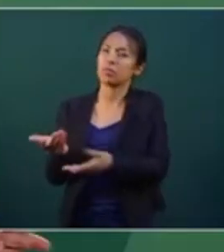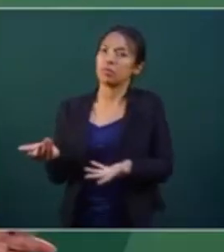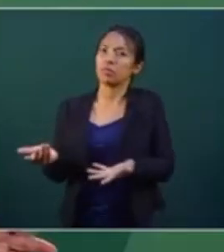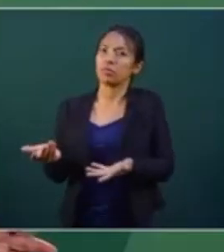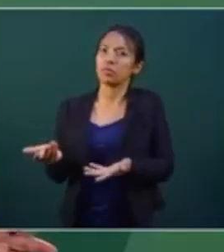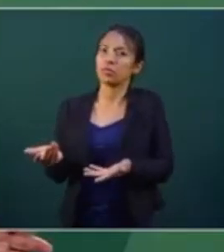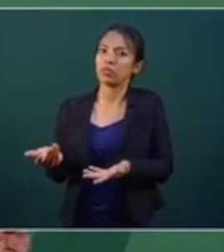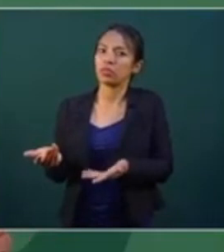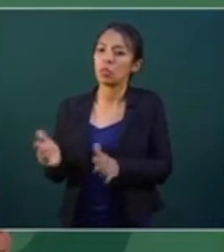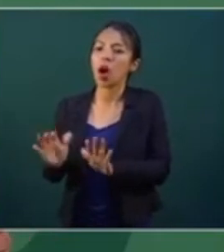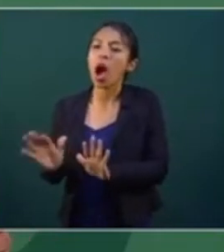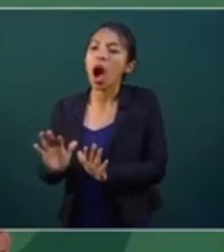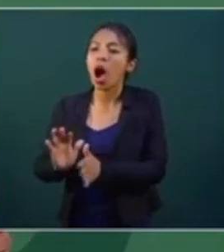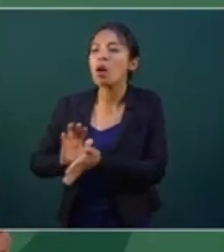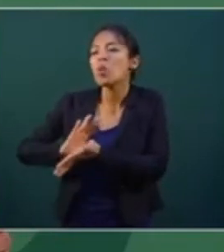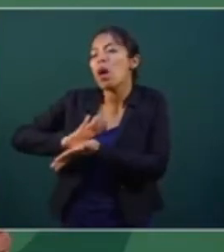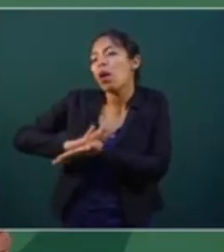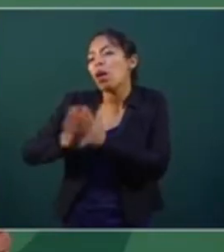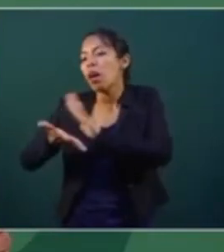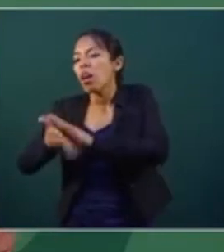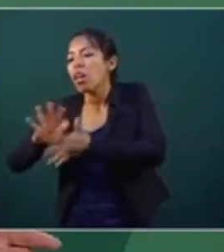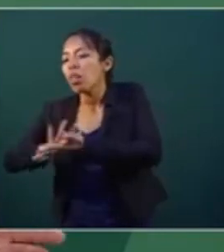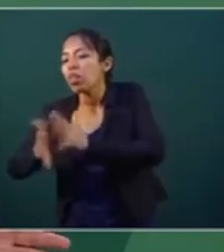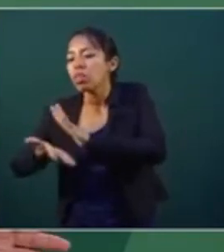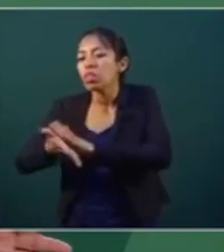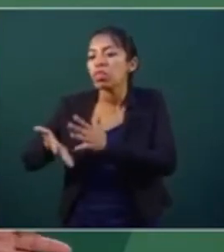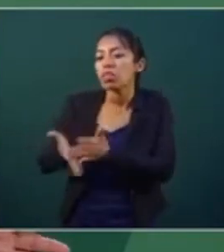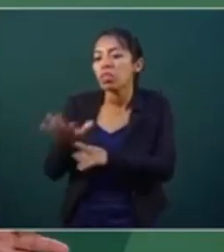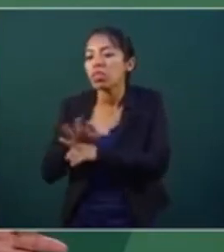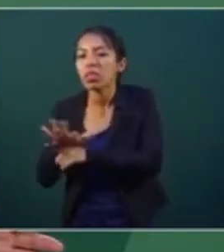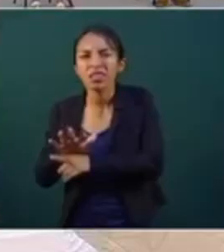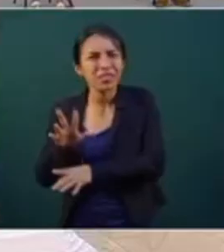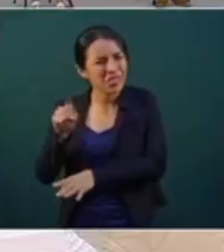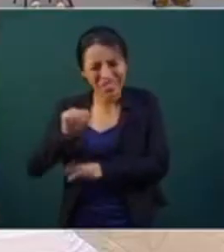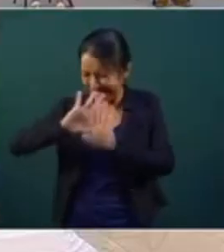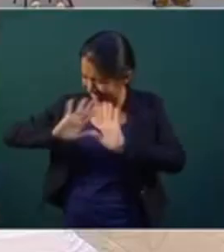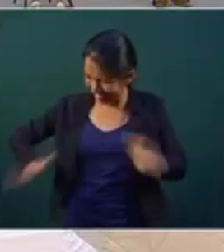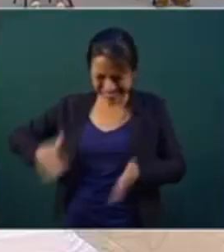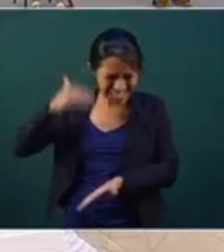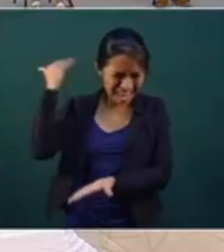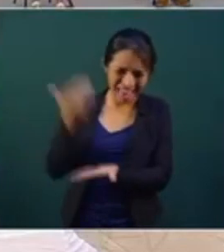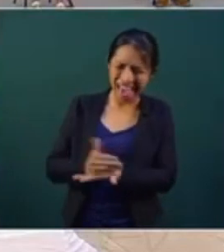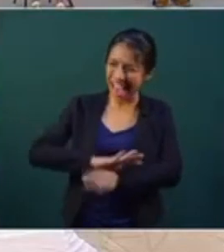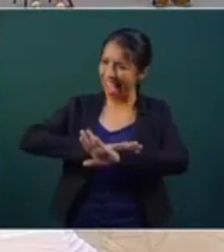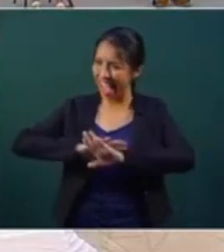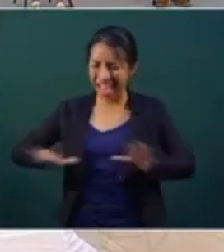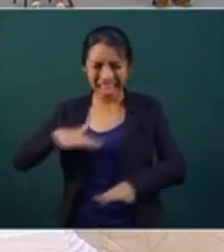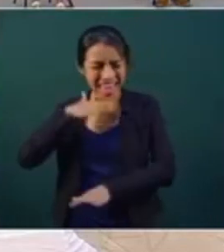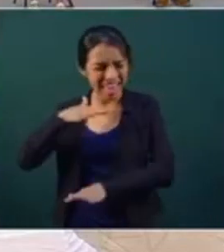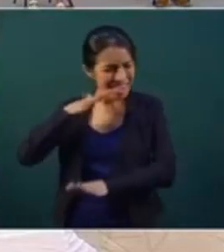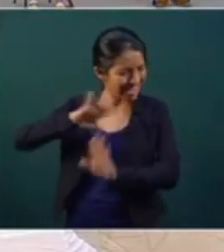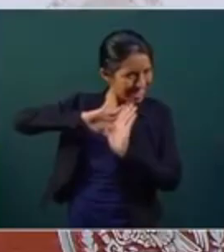de la realidad del estado, pues el gobierno no lo permite, y por ese motivo, la gente piensa que todo está